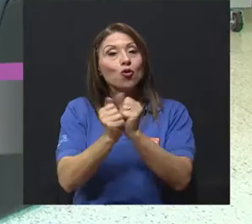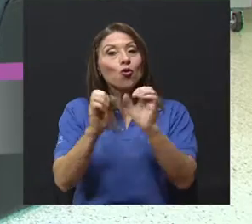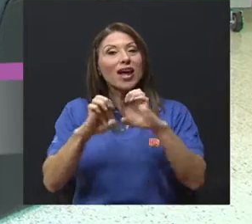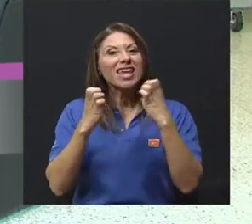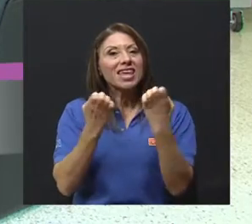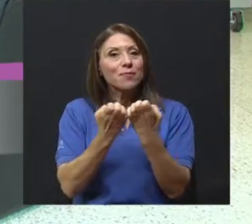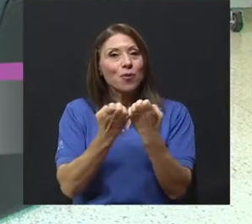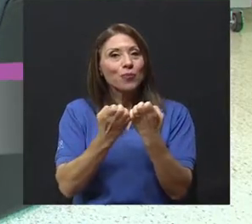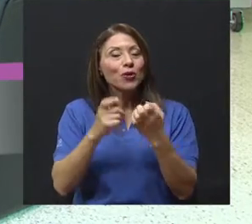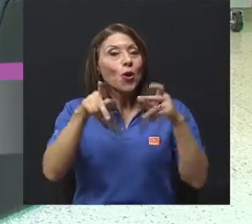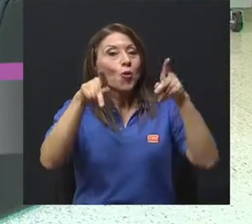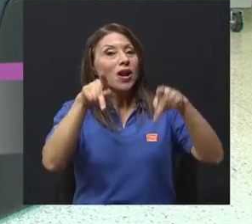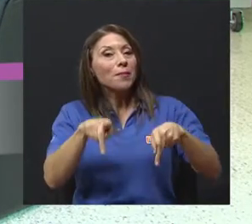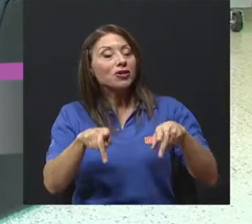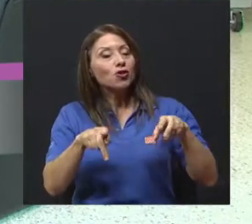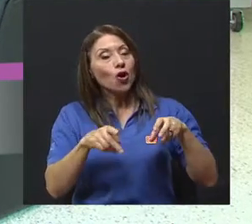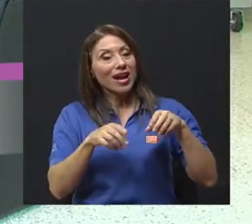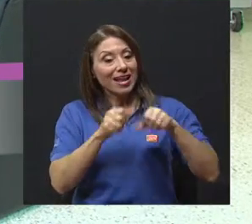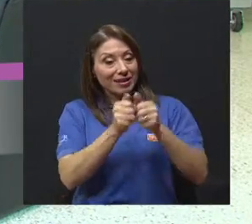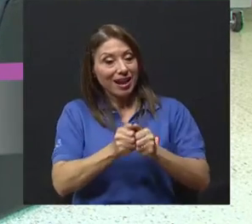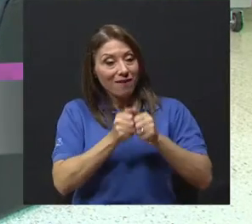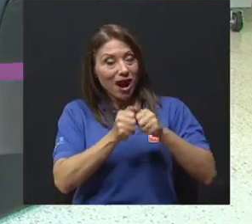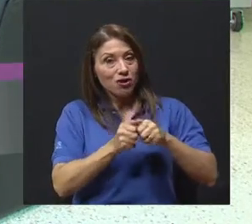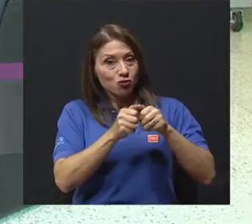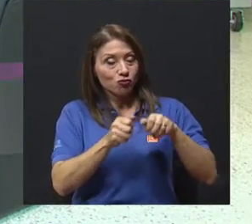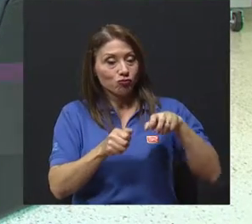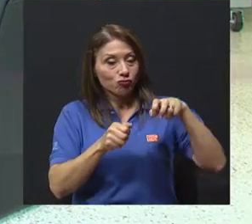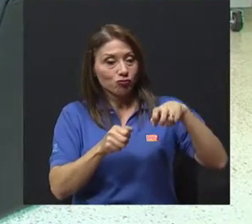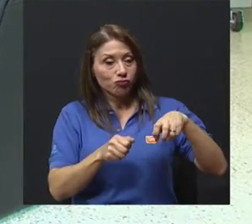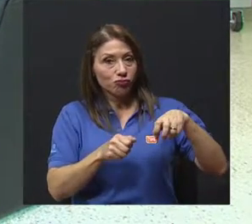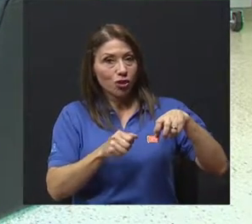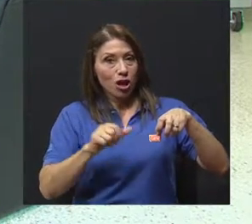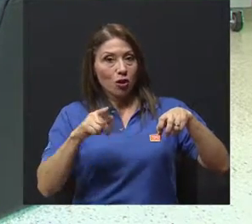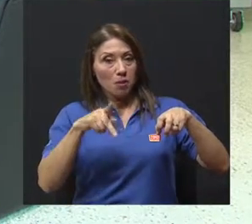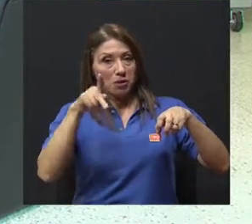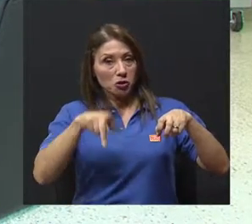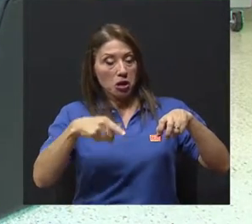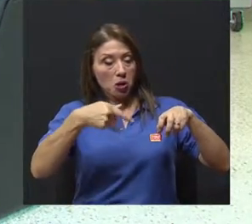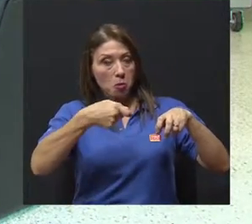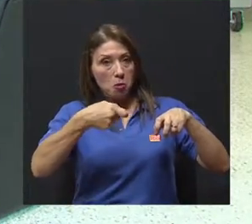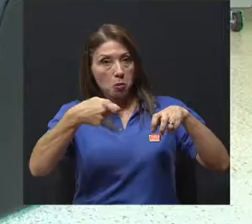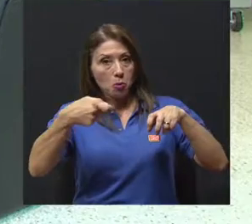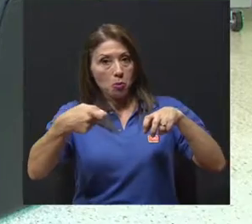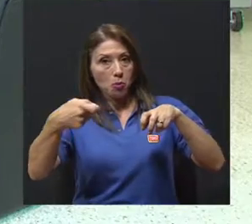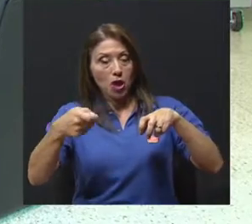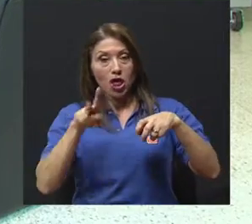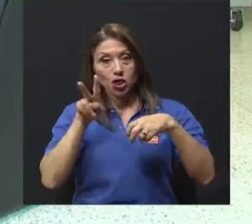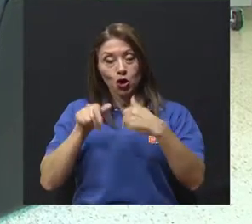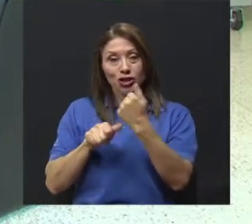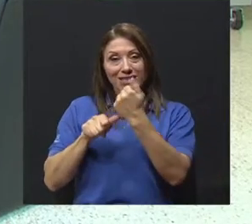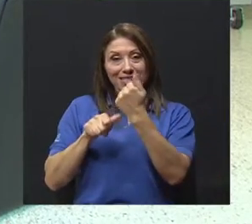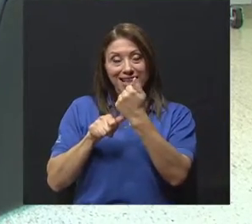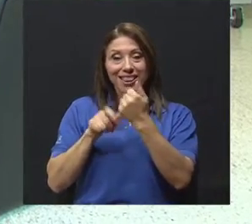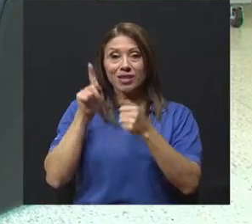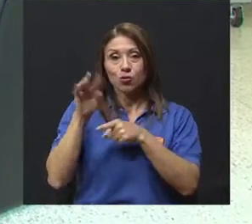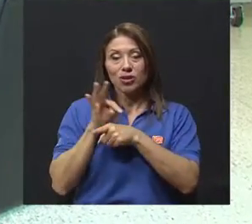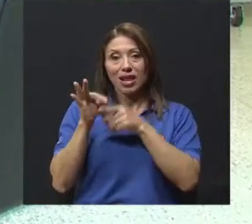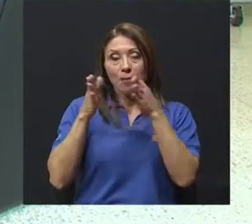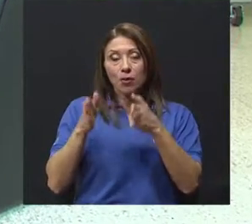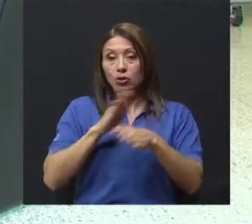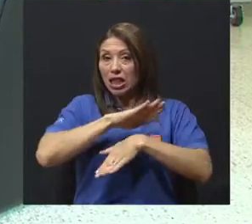hay una persona que lleva el caballo los asistentes y un terapeuta todos entrenados para cualquier